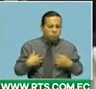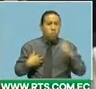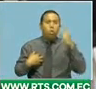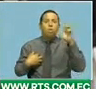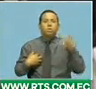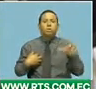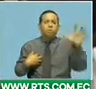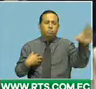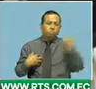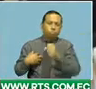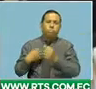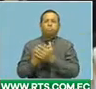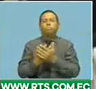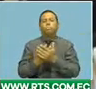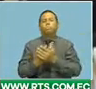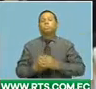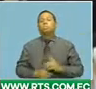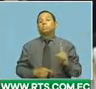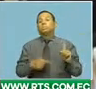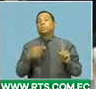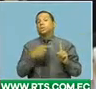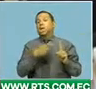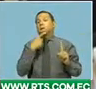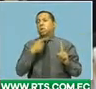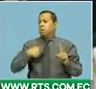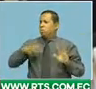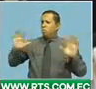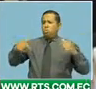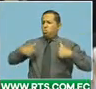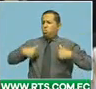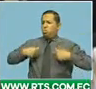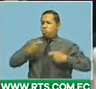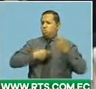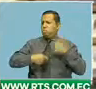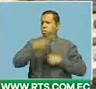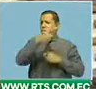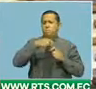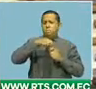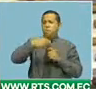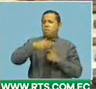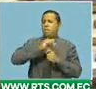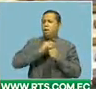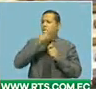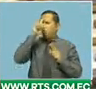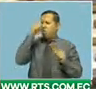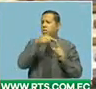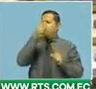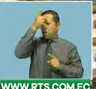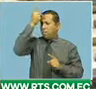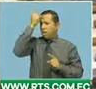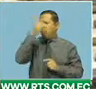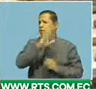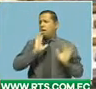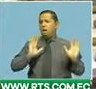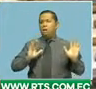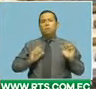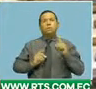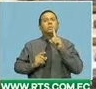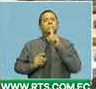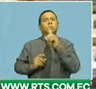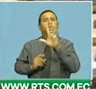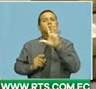estaba queriendo exportar el producto banano con destino a Alemania. 105 paquetes